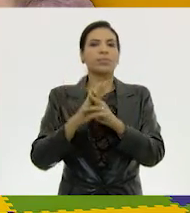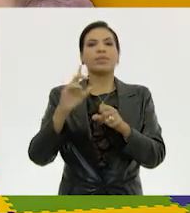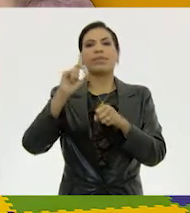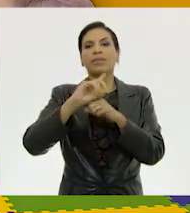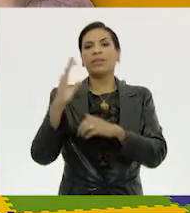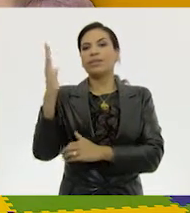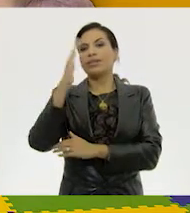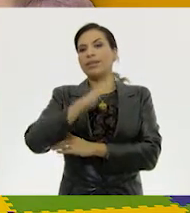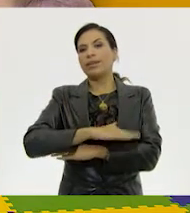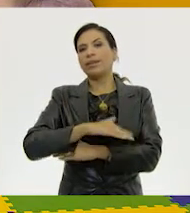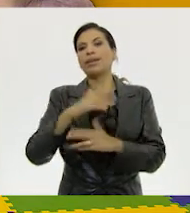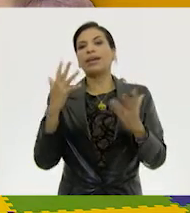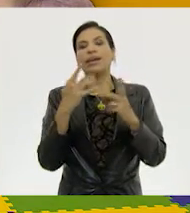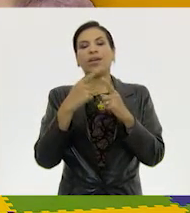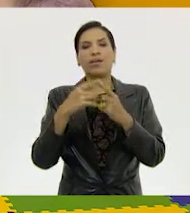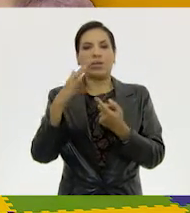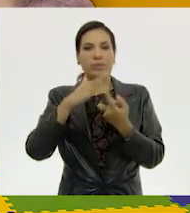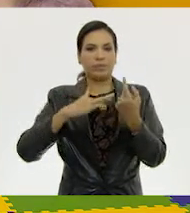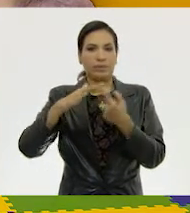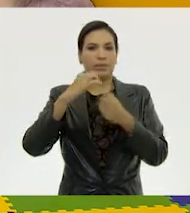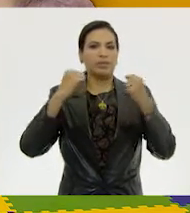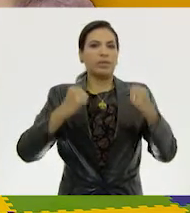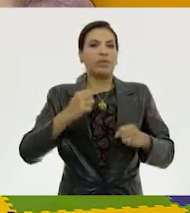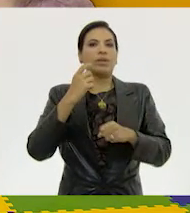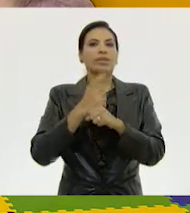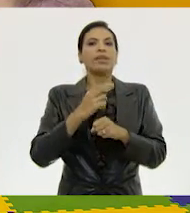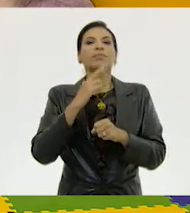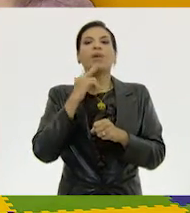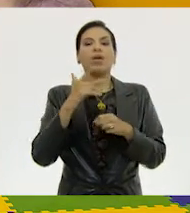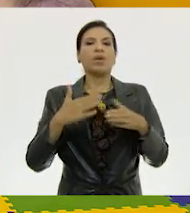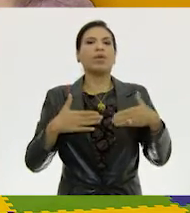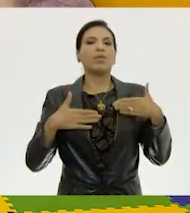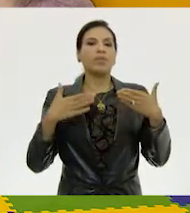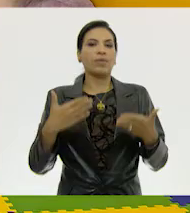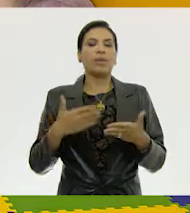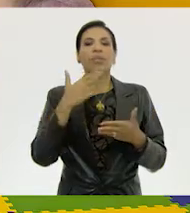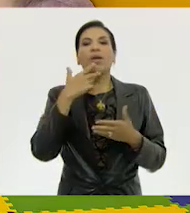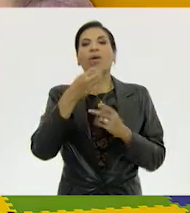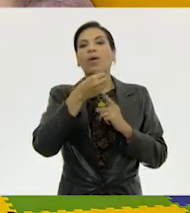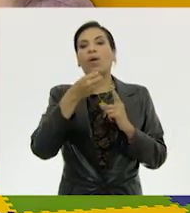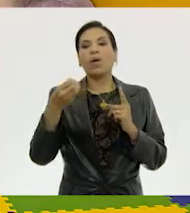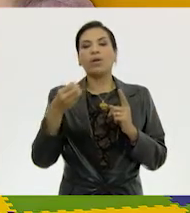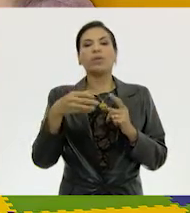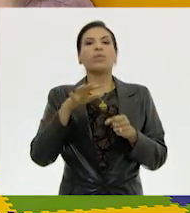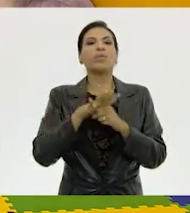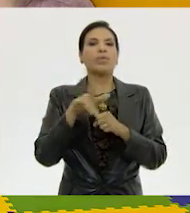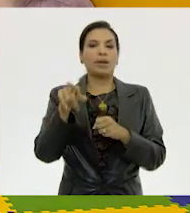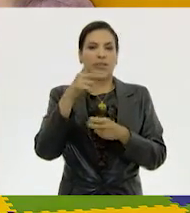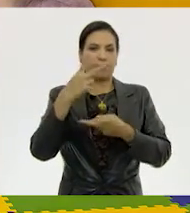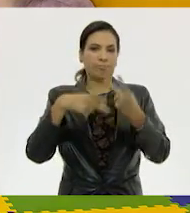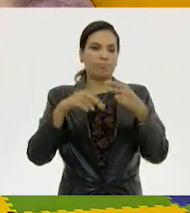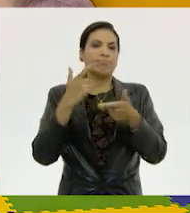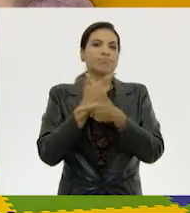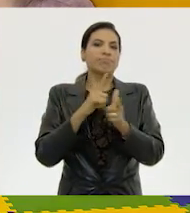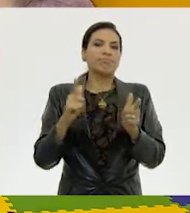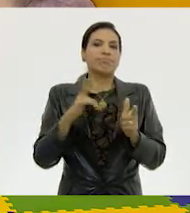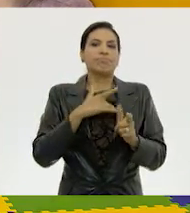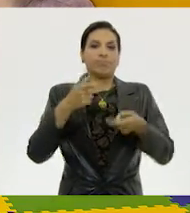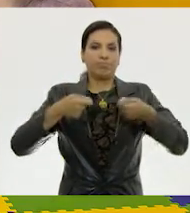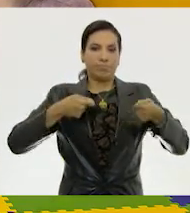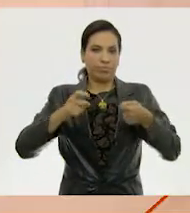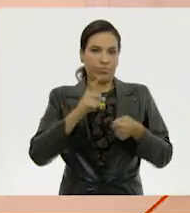día que crean un clima de seguridad y confianza, dando sentido de orden, del cual nace la libertad y la